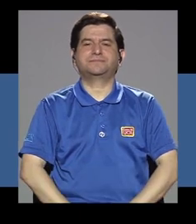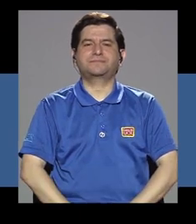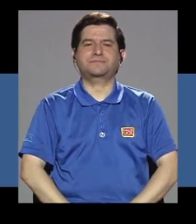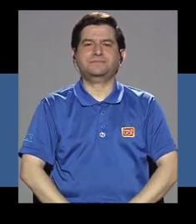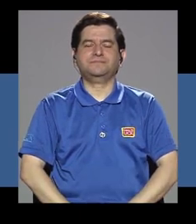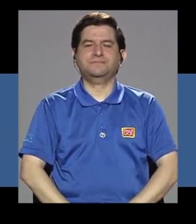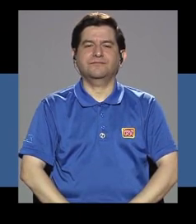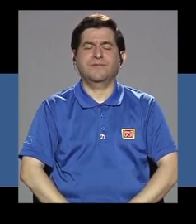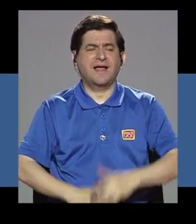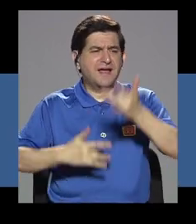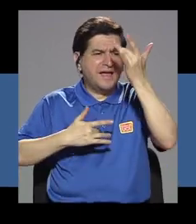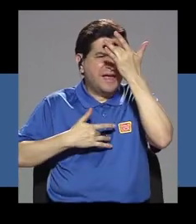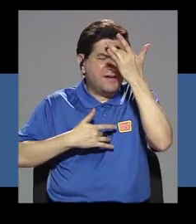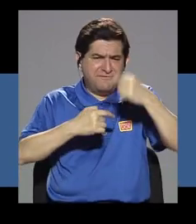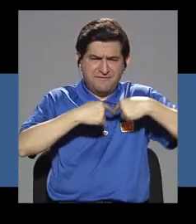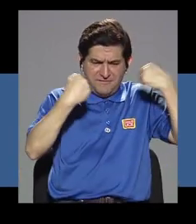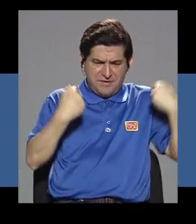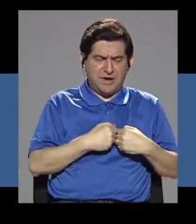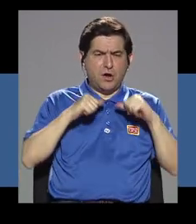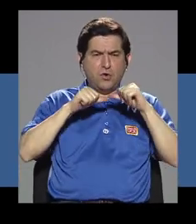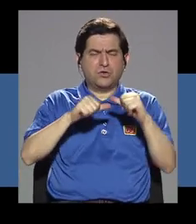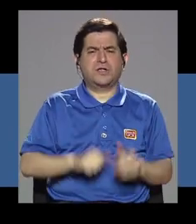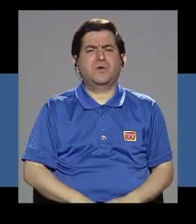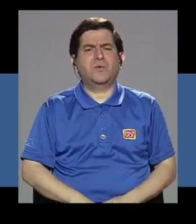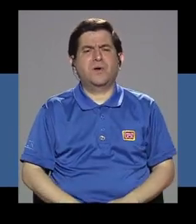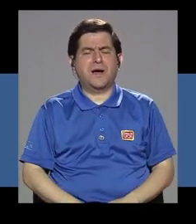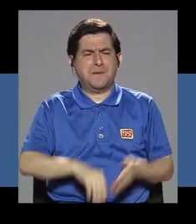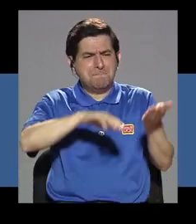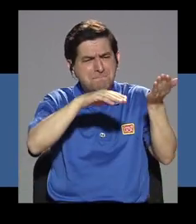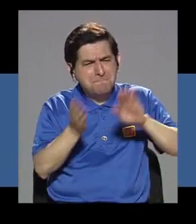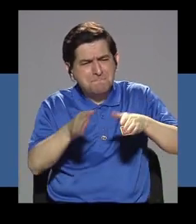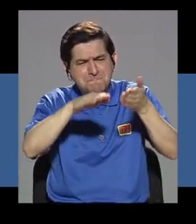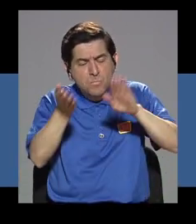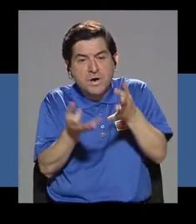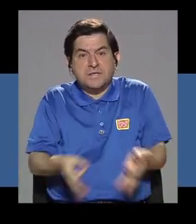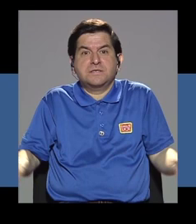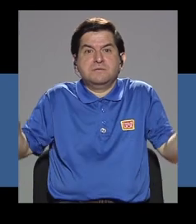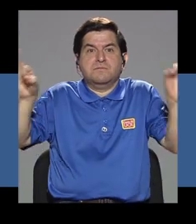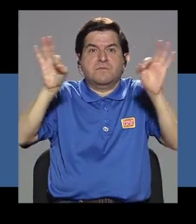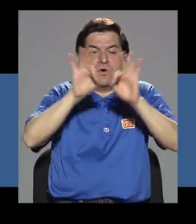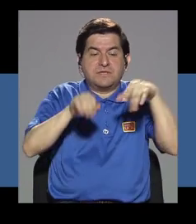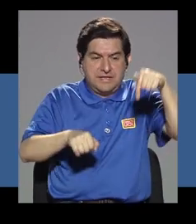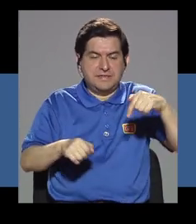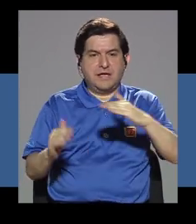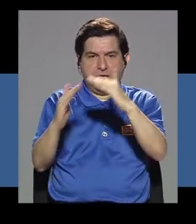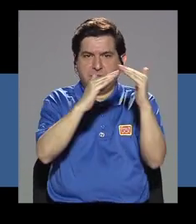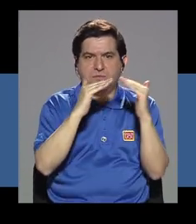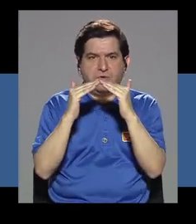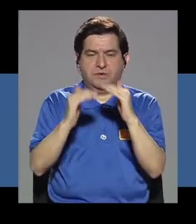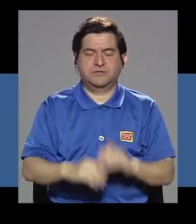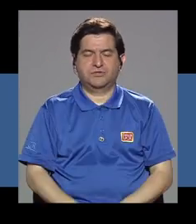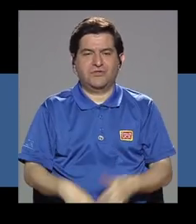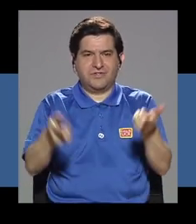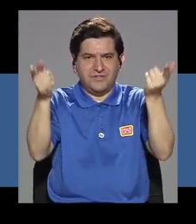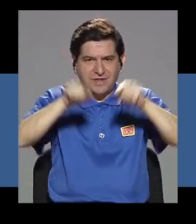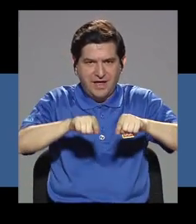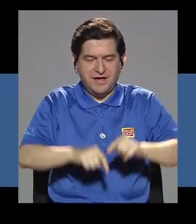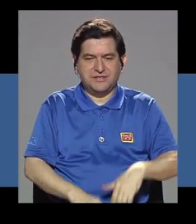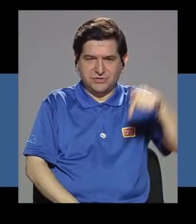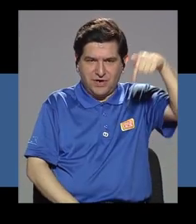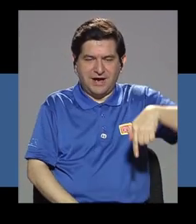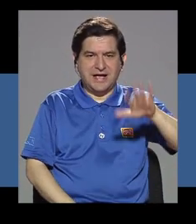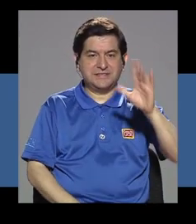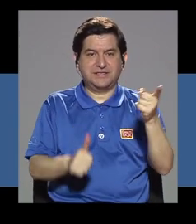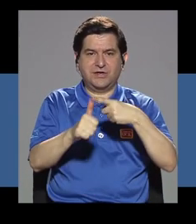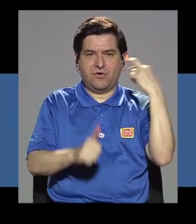FUNICOR. Las enfermedades cardíacas siguen matando en forma más importante a nuestra población. De hecho, en nuestro